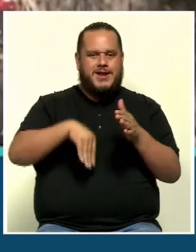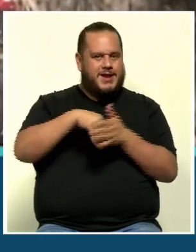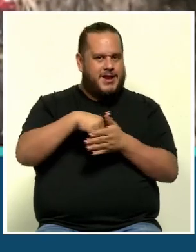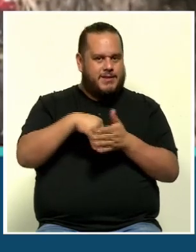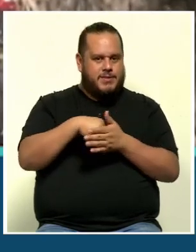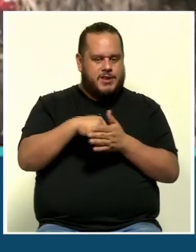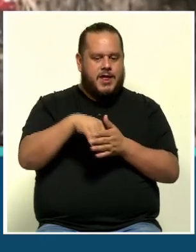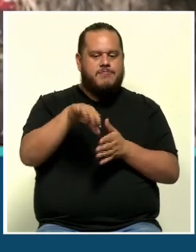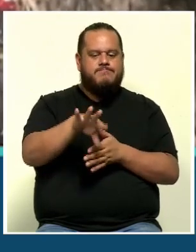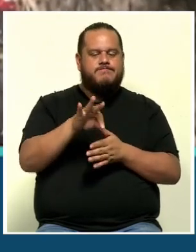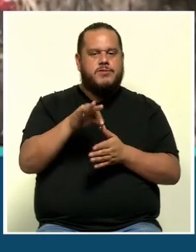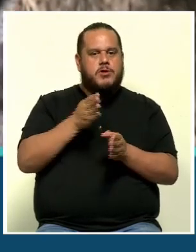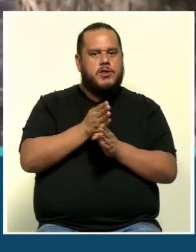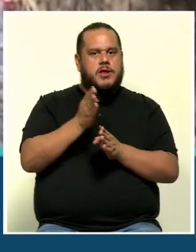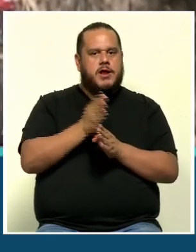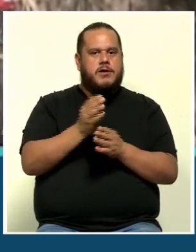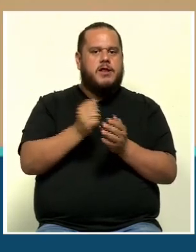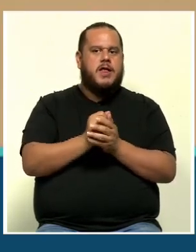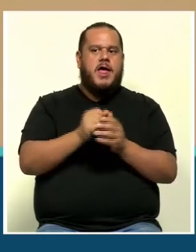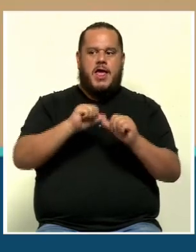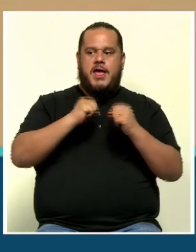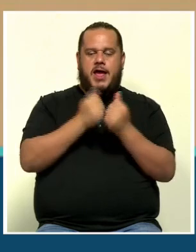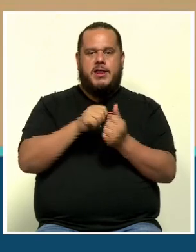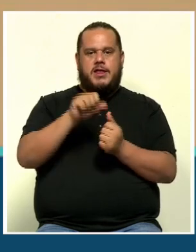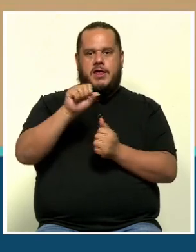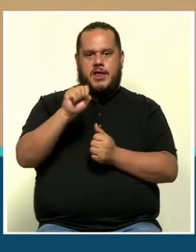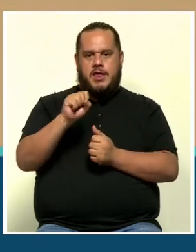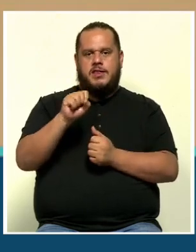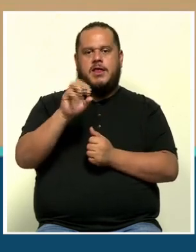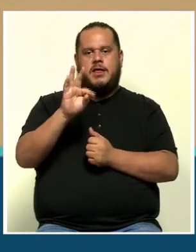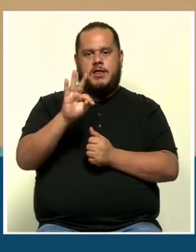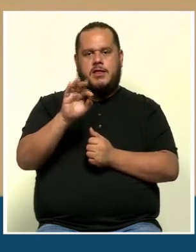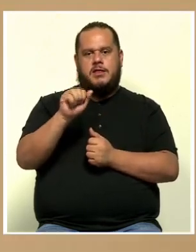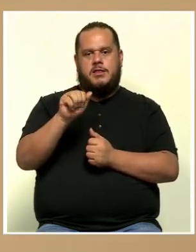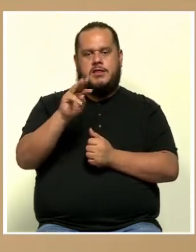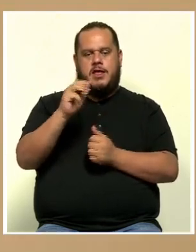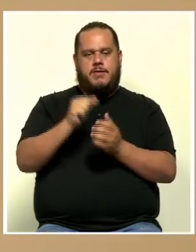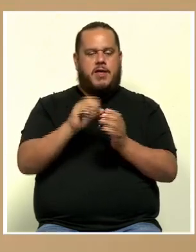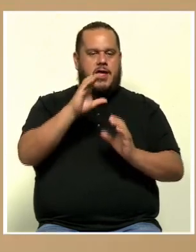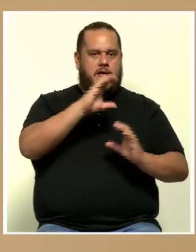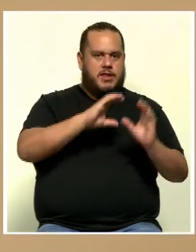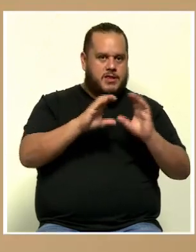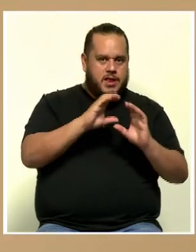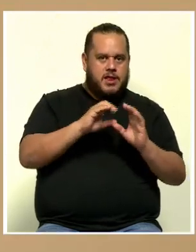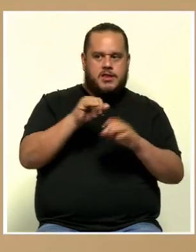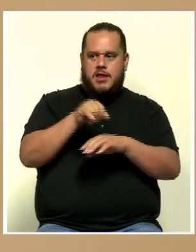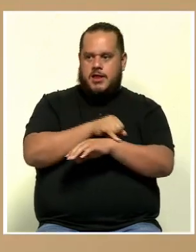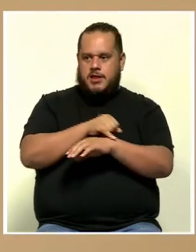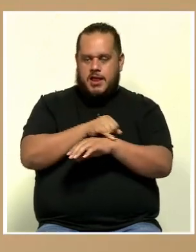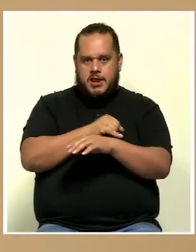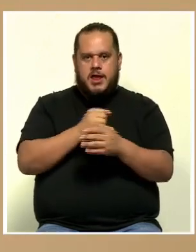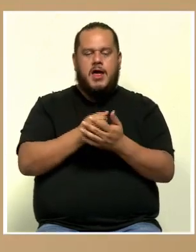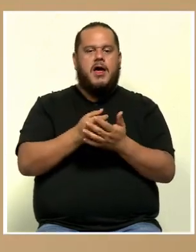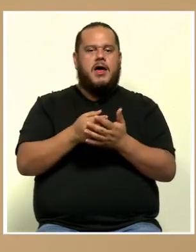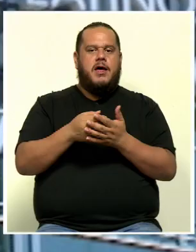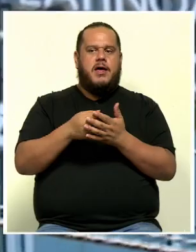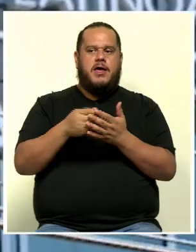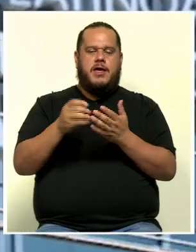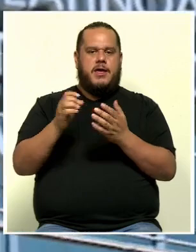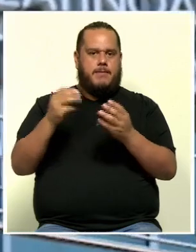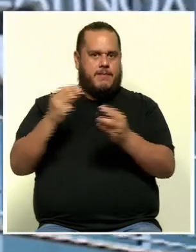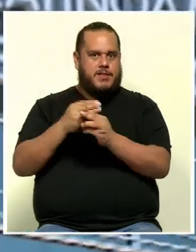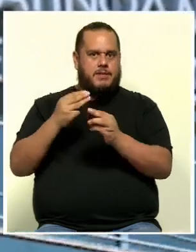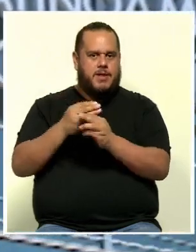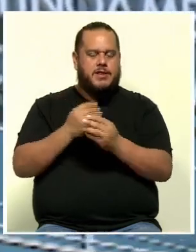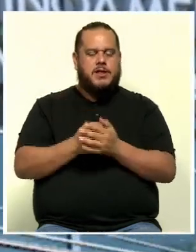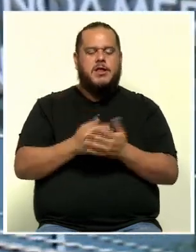sobre todo en áreas STEM, es decir, ciencia, tecnología, ingeniería y matemáticas por sus siglas en inglés, que son de las